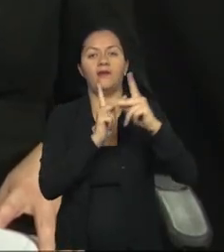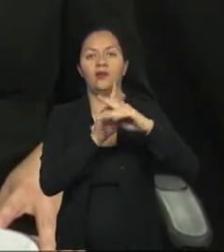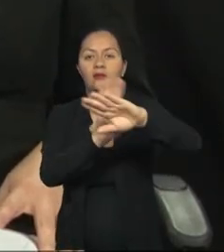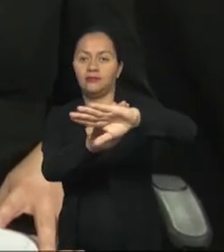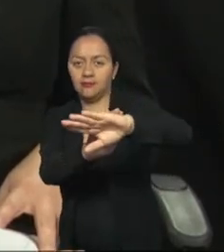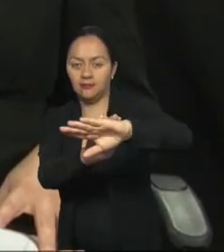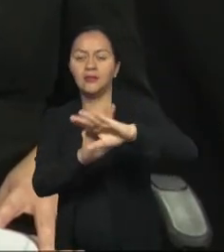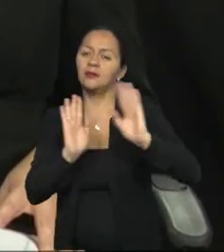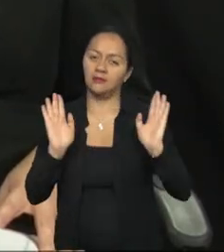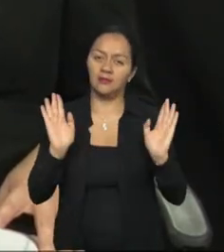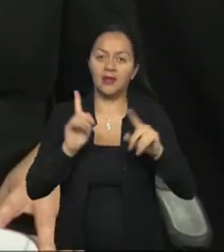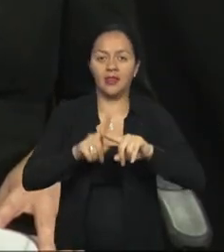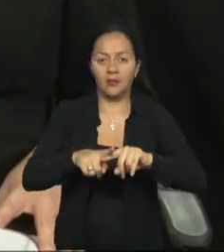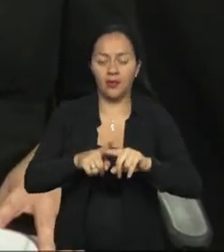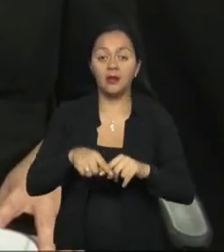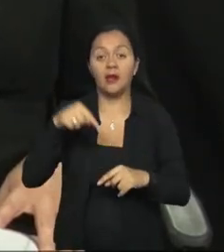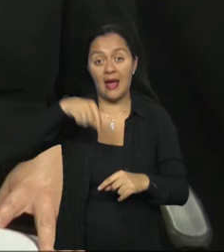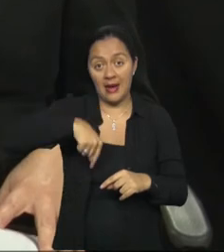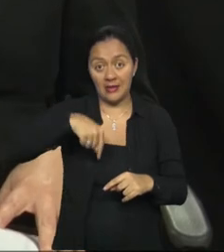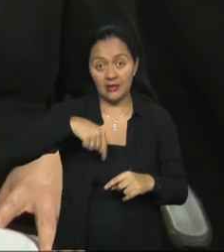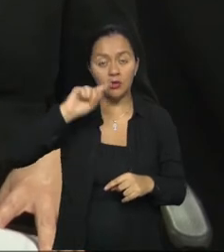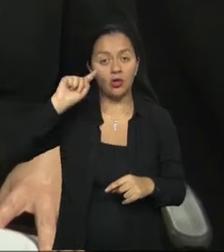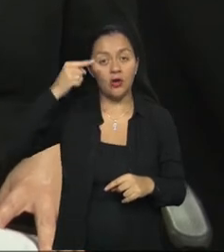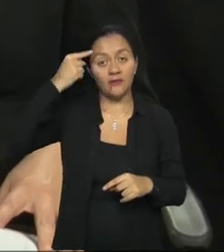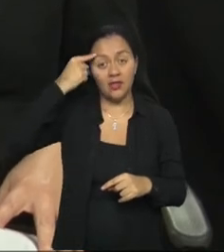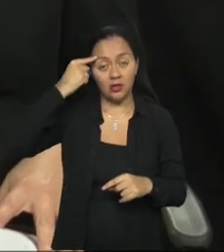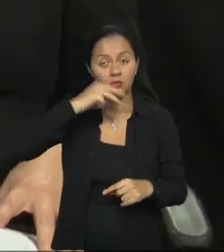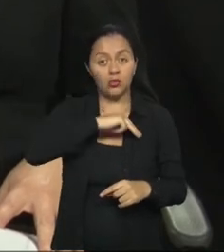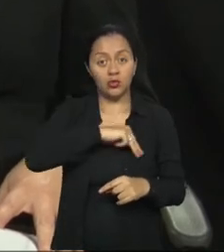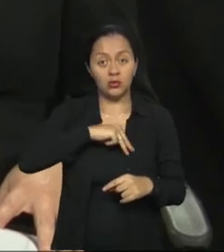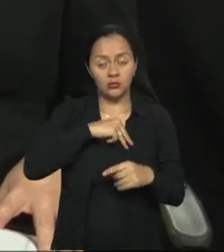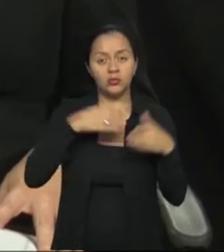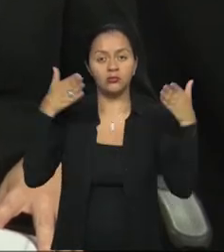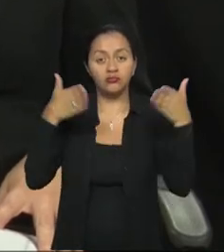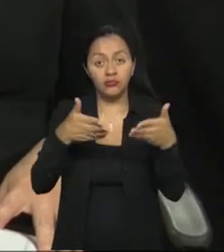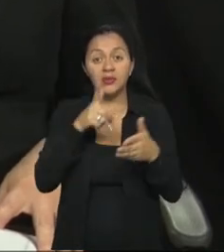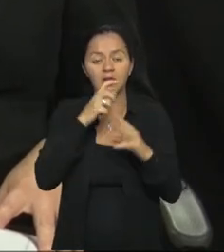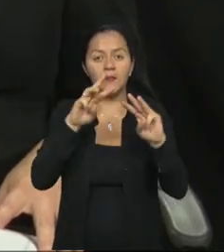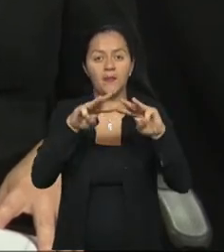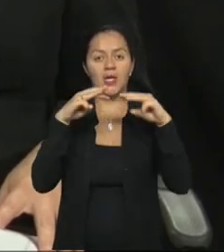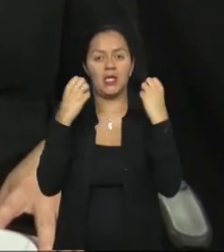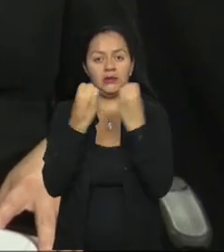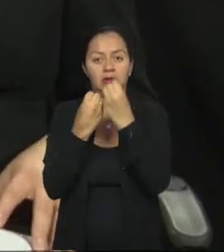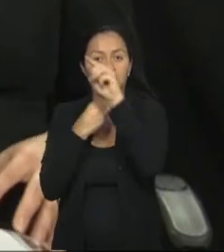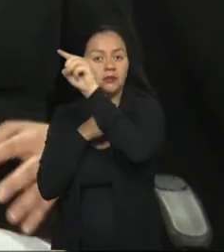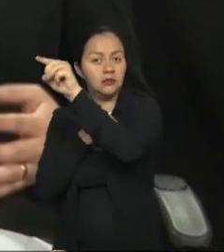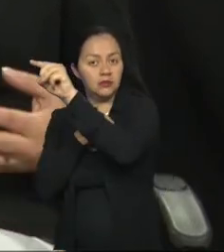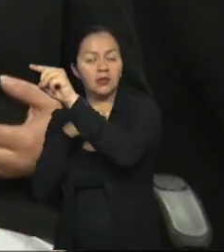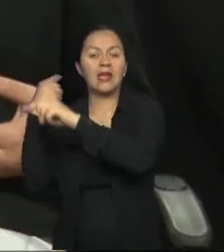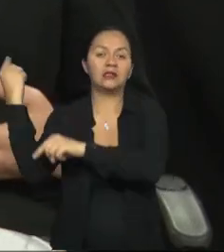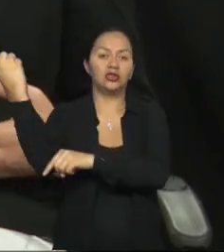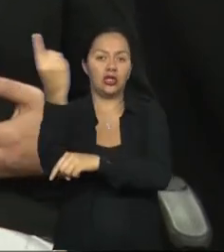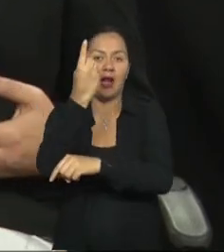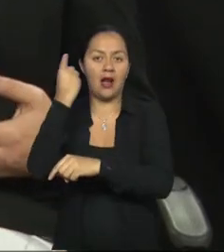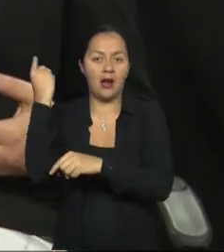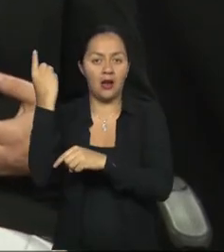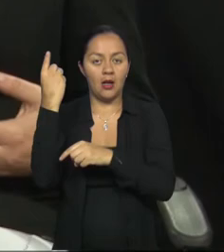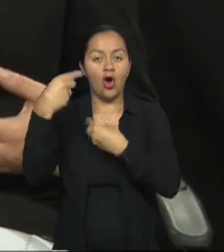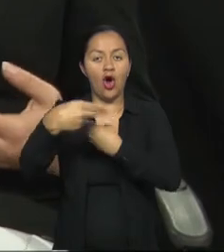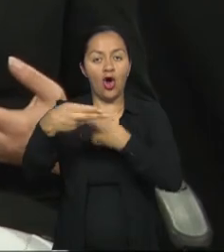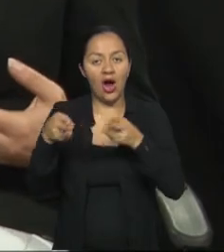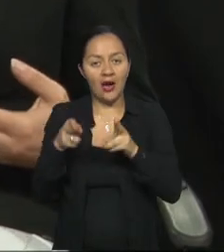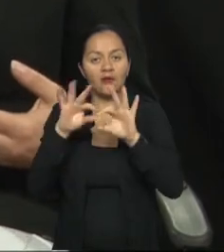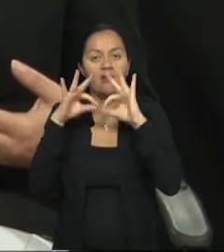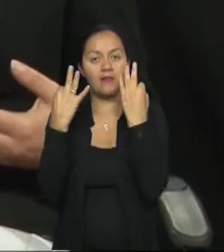gobierno tenemos la modalidad de atención al hogar y la comunidad que ofrece el MIES, ¿sí? Que es